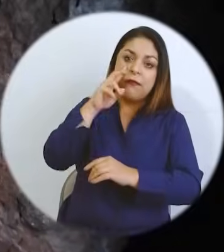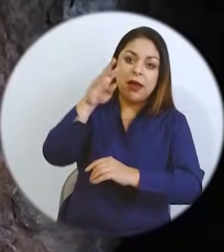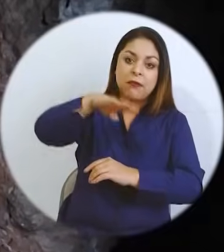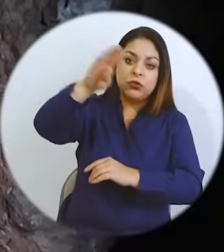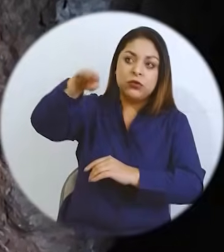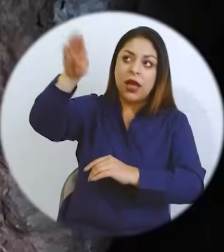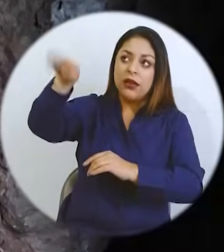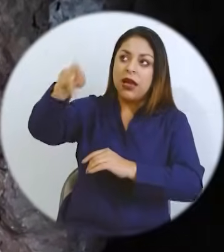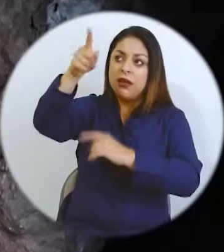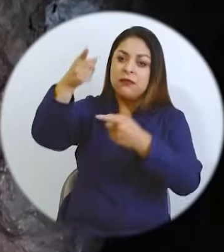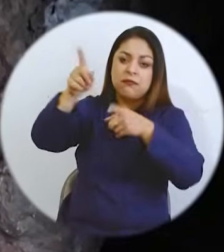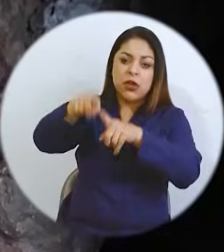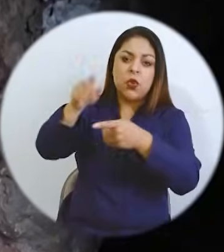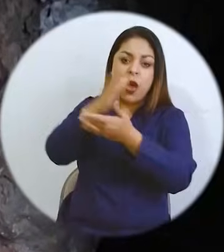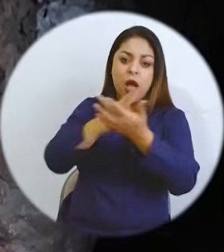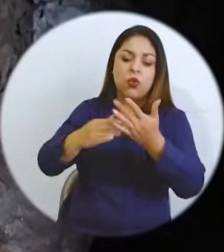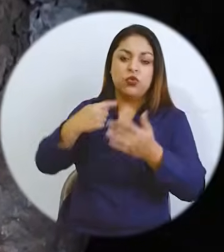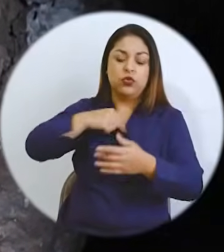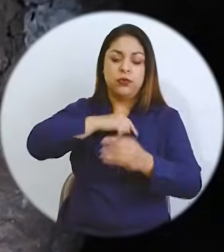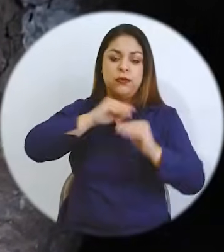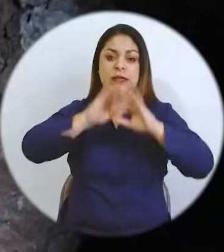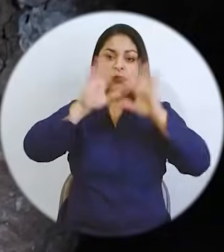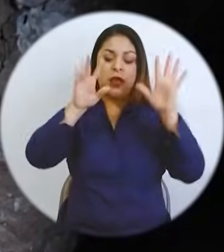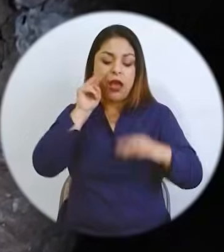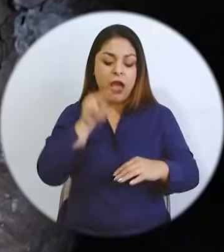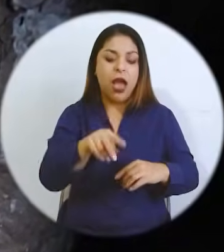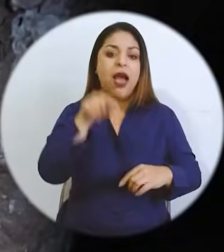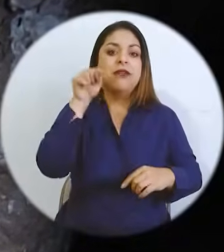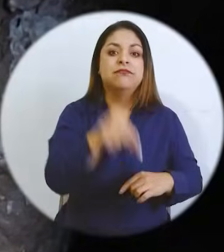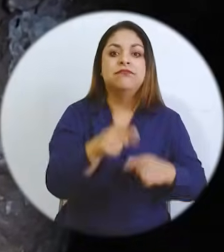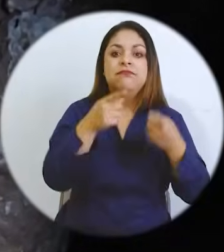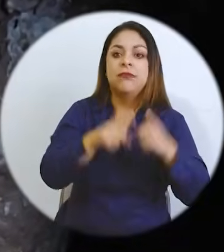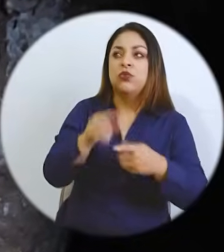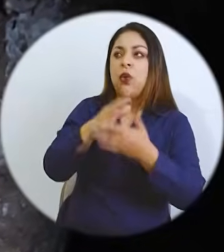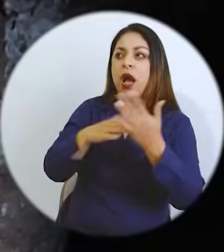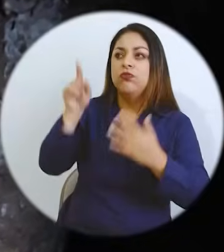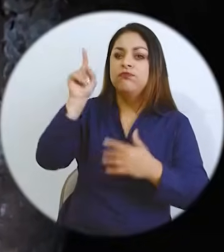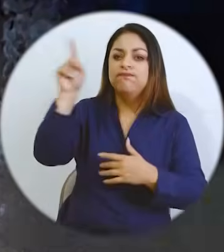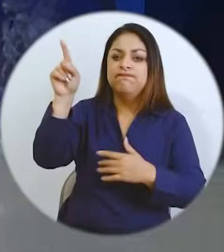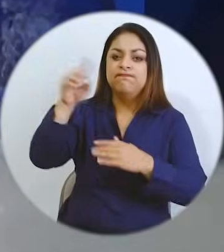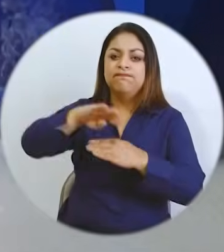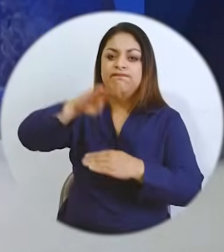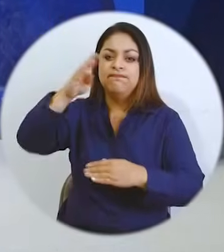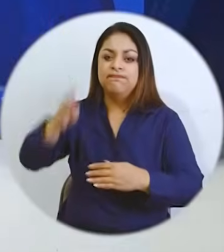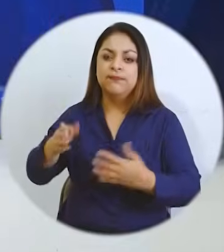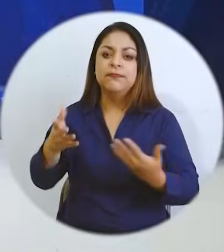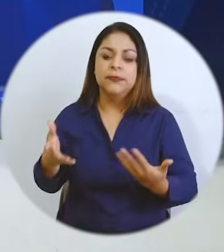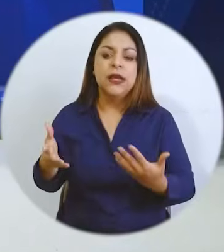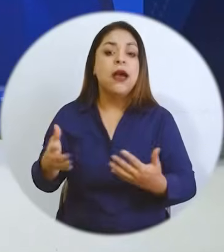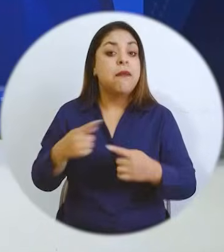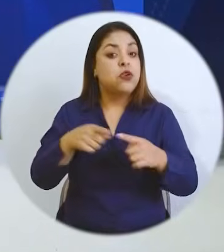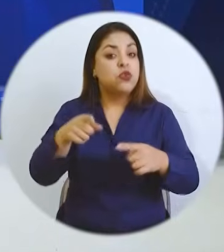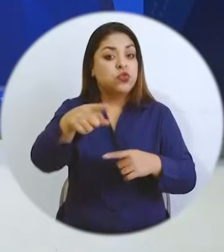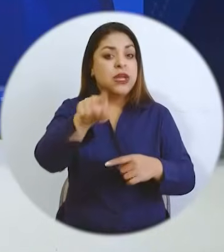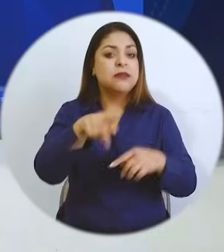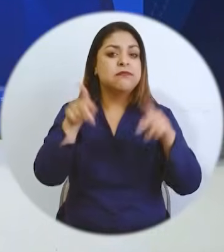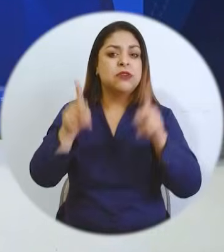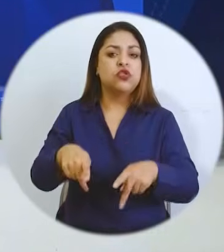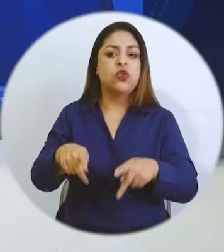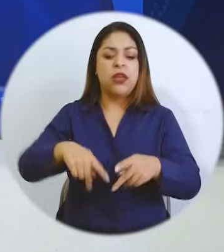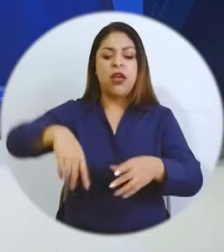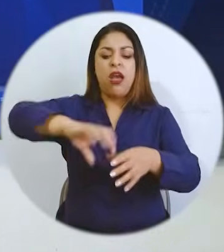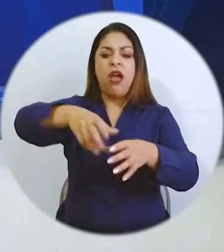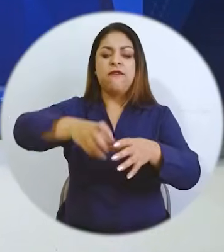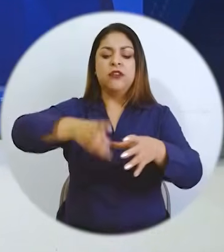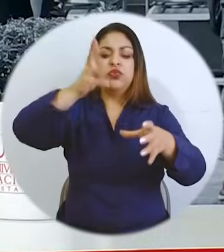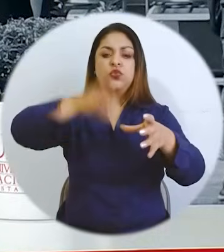Entonces es un proceso del día a día y que a veces las personas cuando abren el tubo y no les llegó el agua, lo